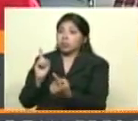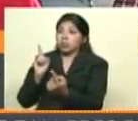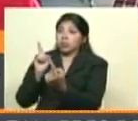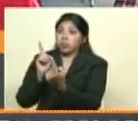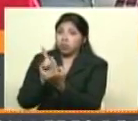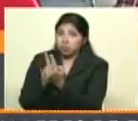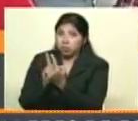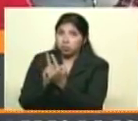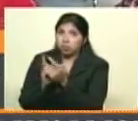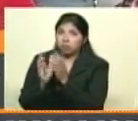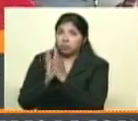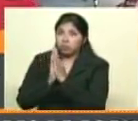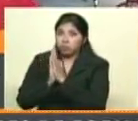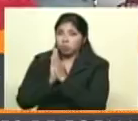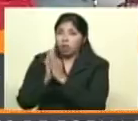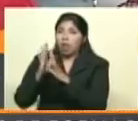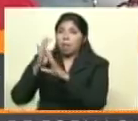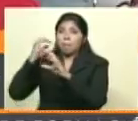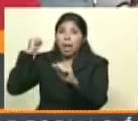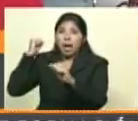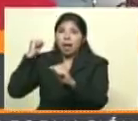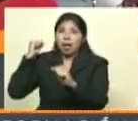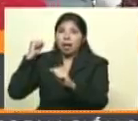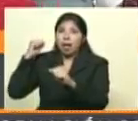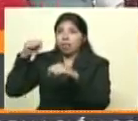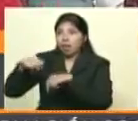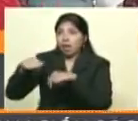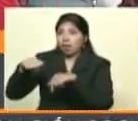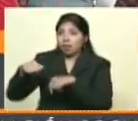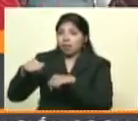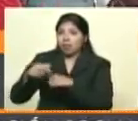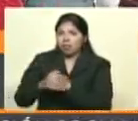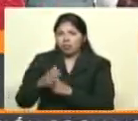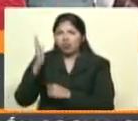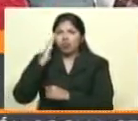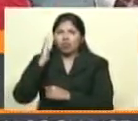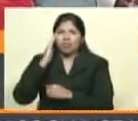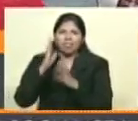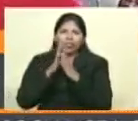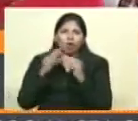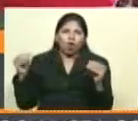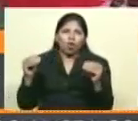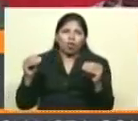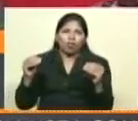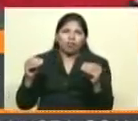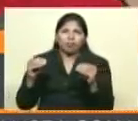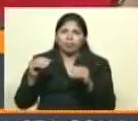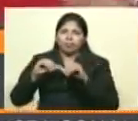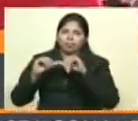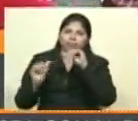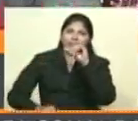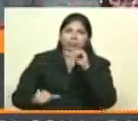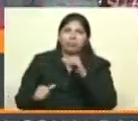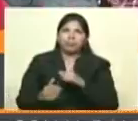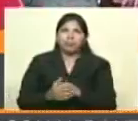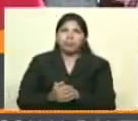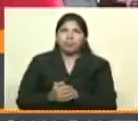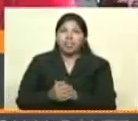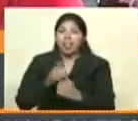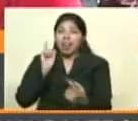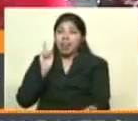negocio de la Embajada de Estados Unidos en Venezuela. Sé todo lo que hablaron. El encargado de negocio lo sentó frente a